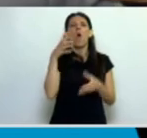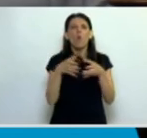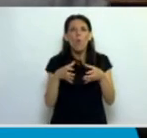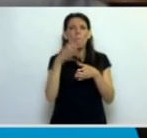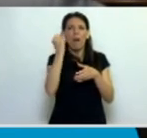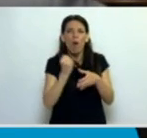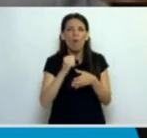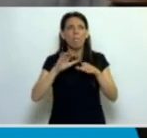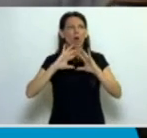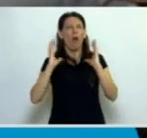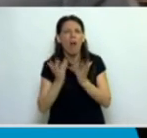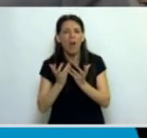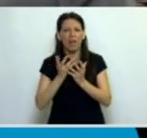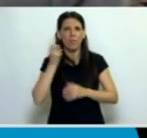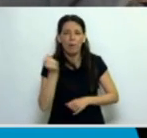grandes corporaciones?